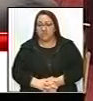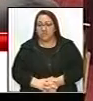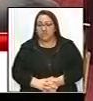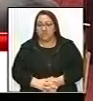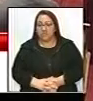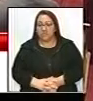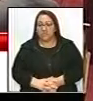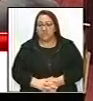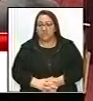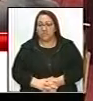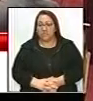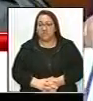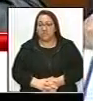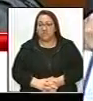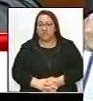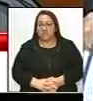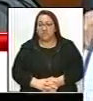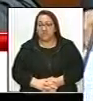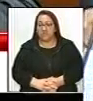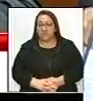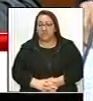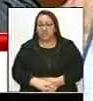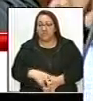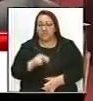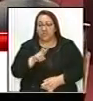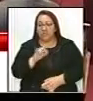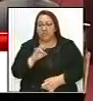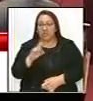López. Violeta López, sí.